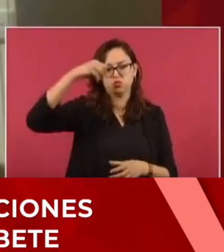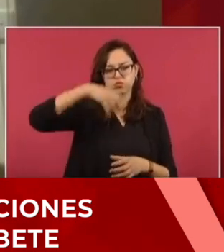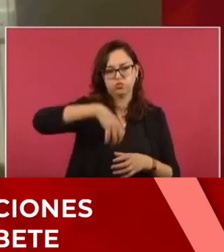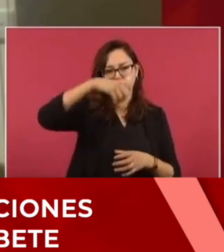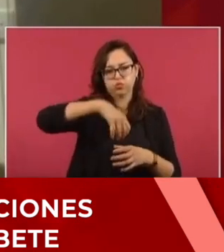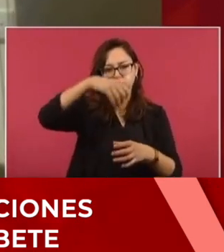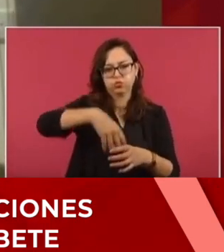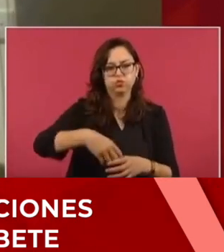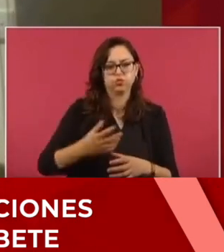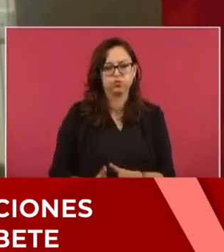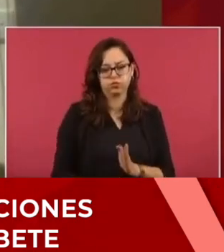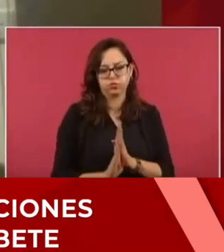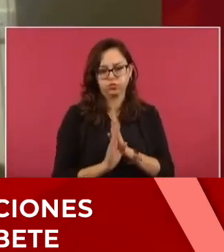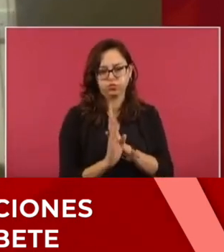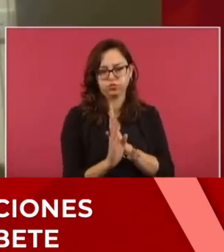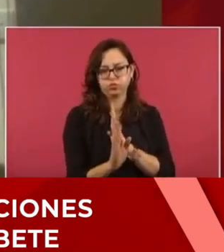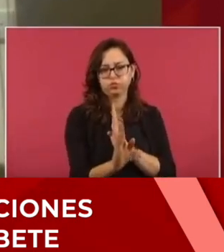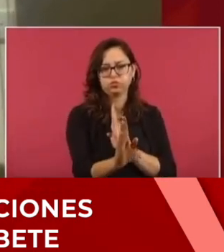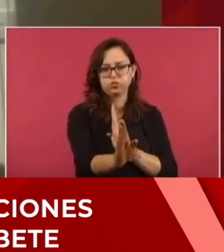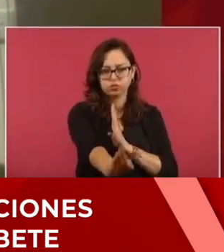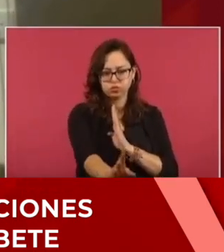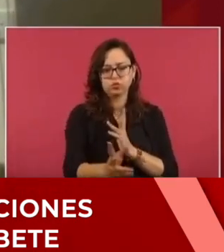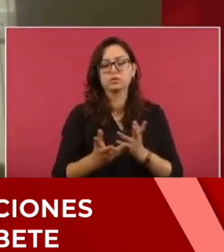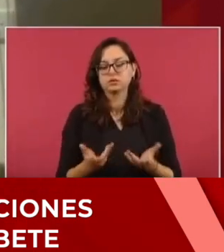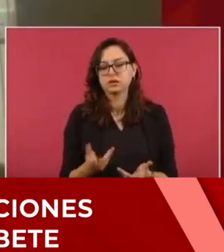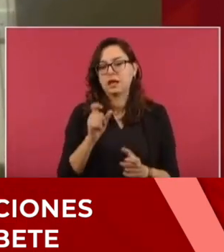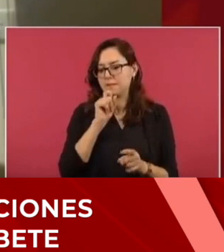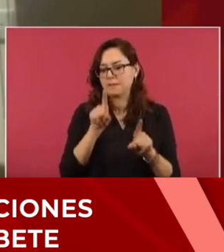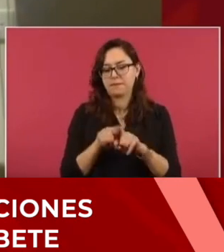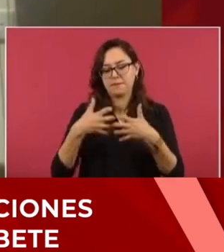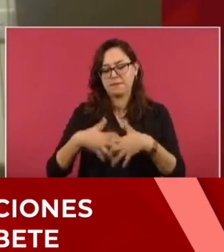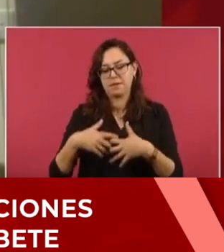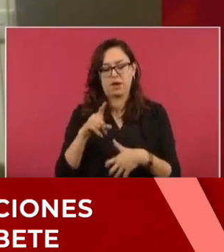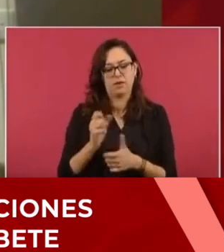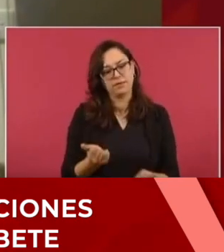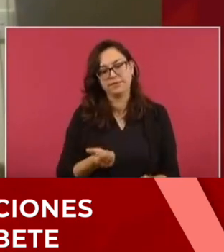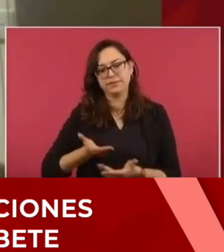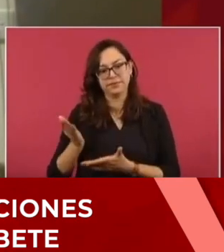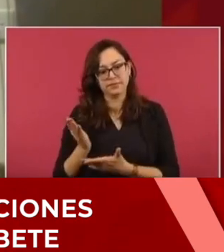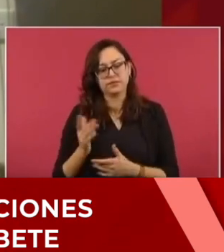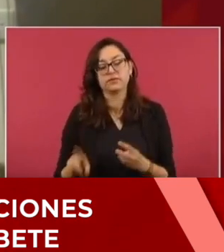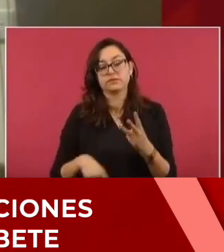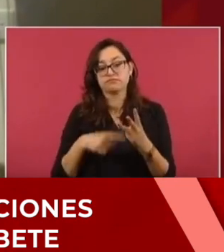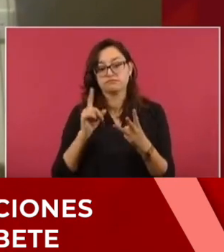de Pinabete, y simultáneamente también el bombeo. Y una tercera que pueda